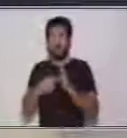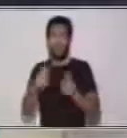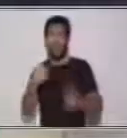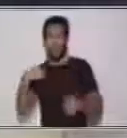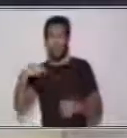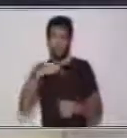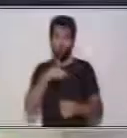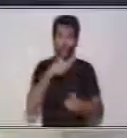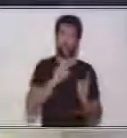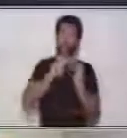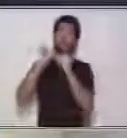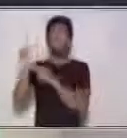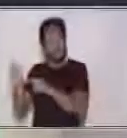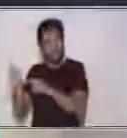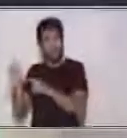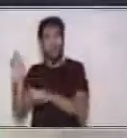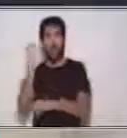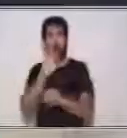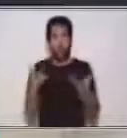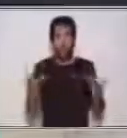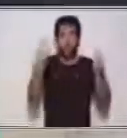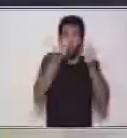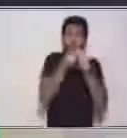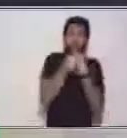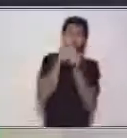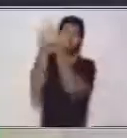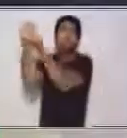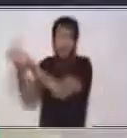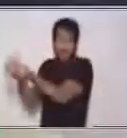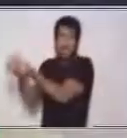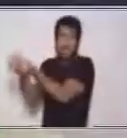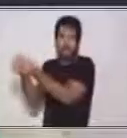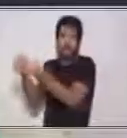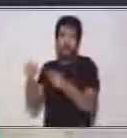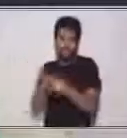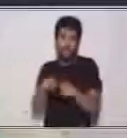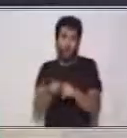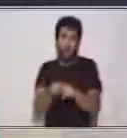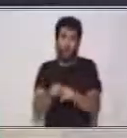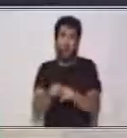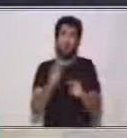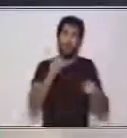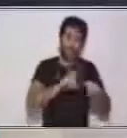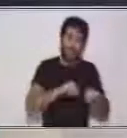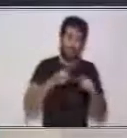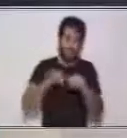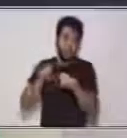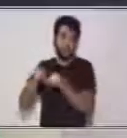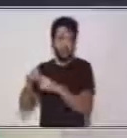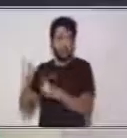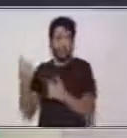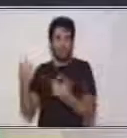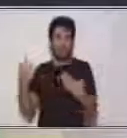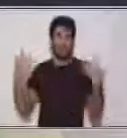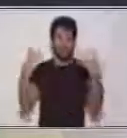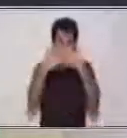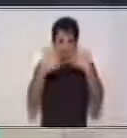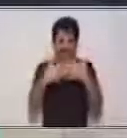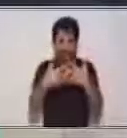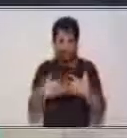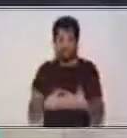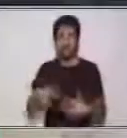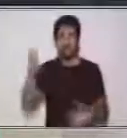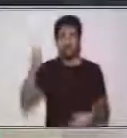Hay una concordancia, hay una coincidencia en número y en persona gramatical. Pero en el